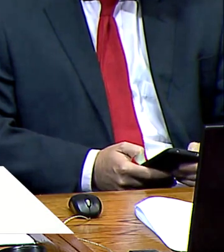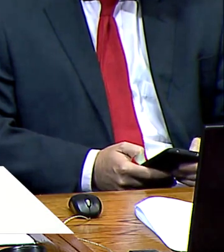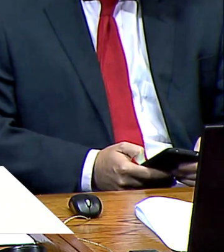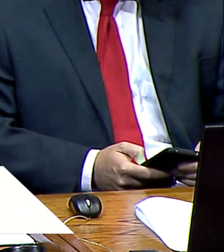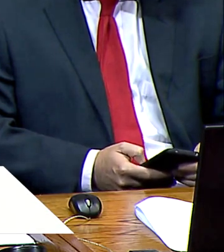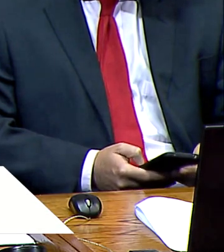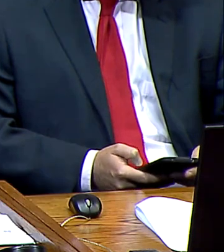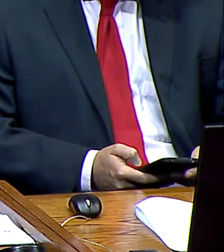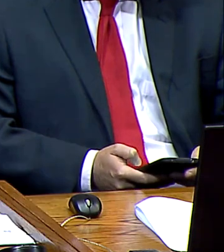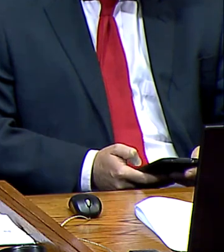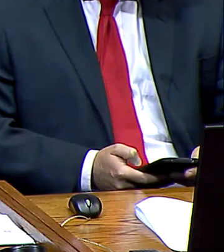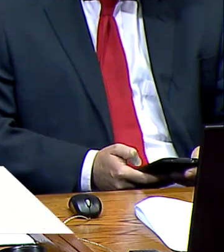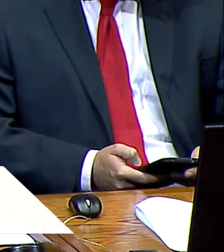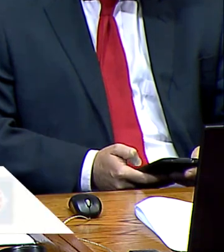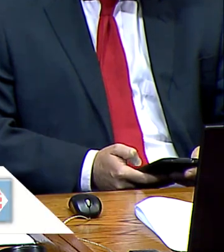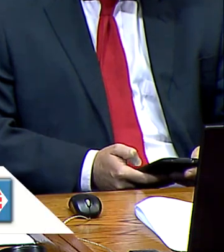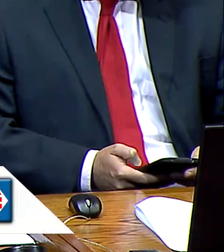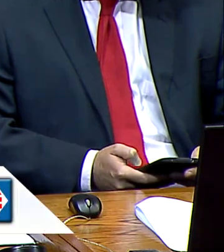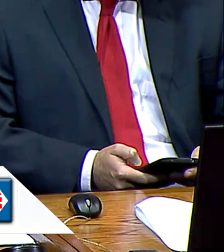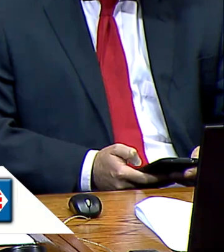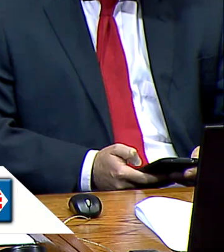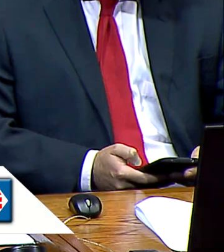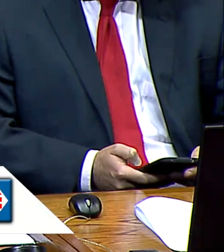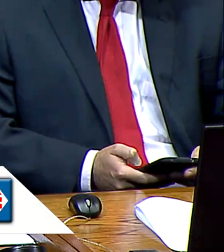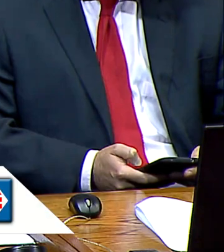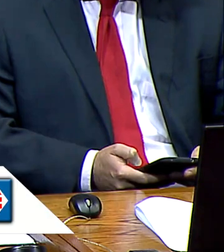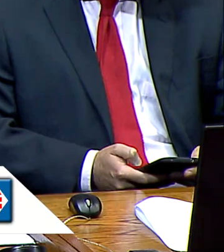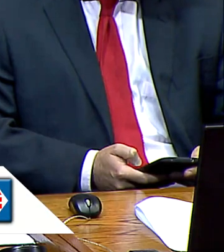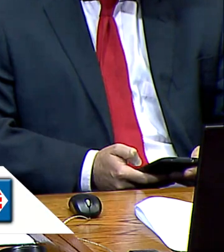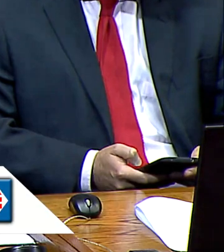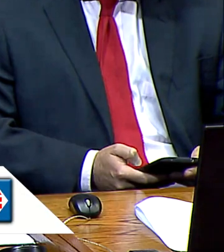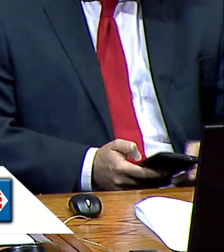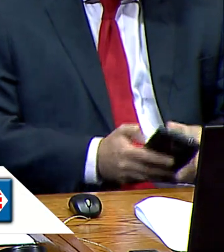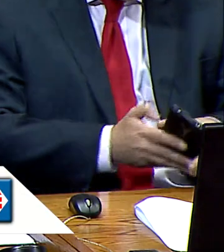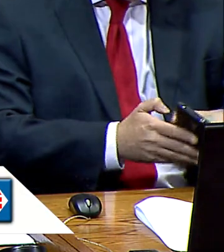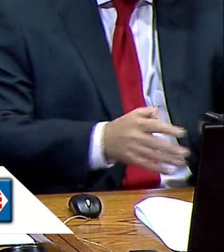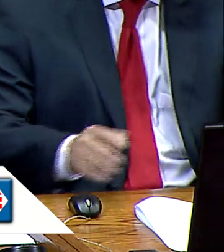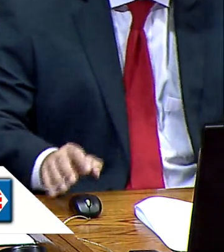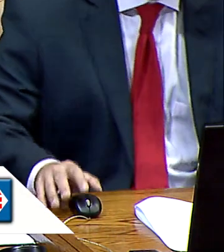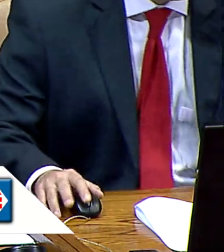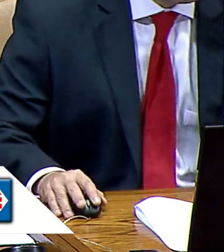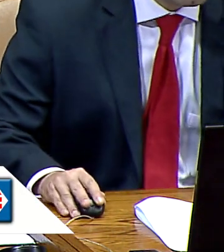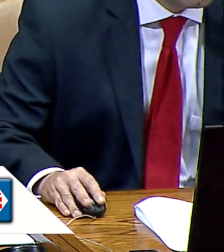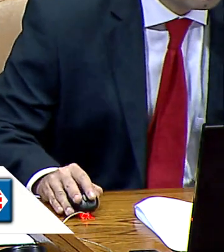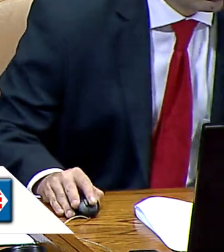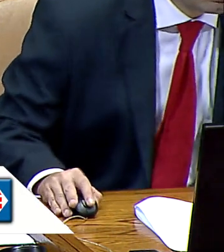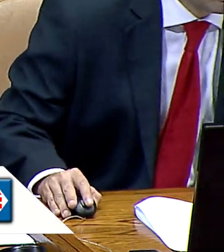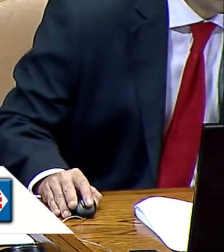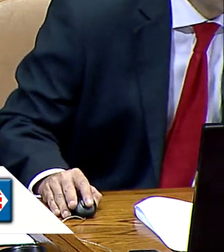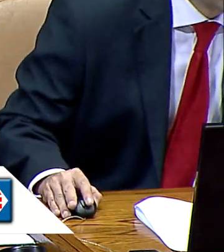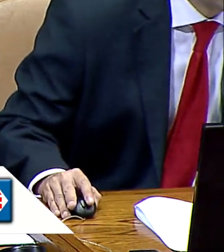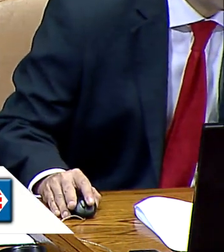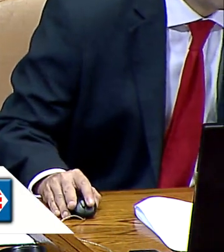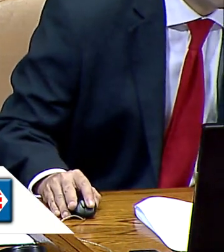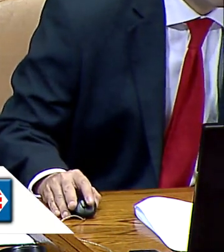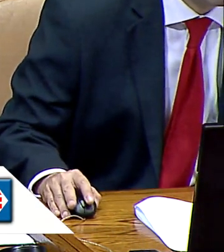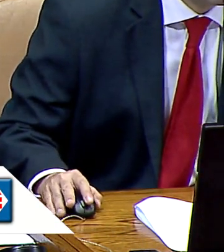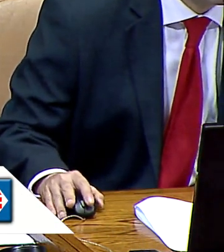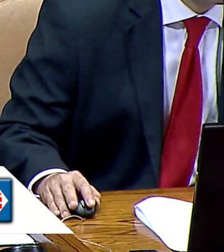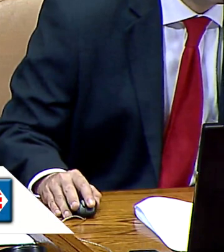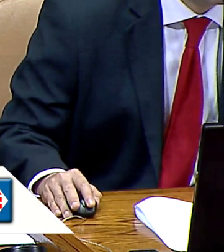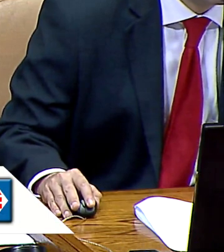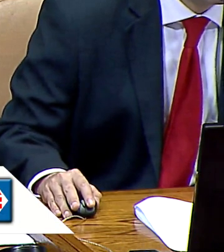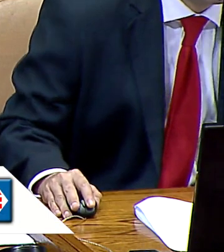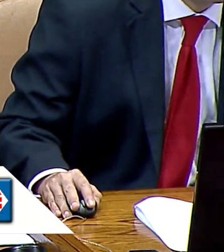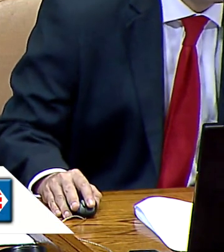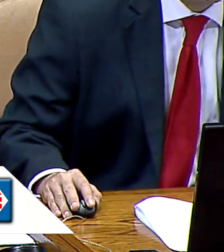Y yo quisiera centrarme en el proyecto, porque mi distinguido colega que me antecedió en la palabra volvió a hacer